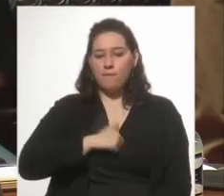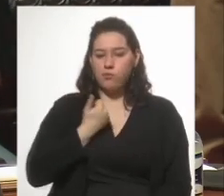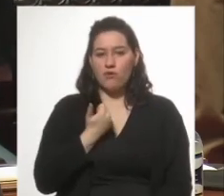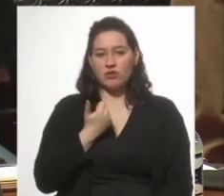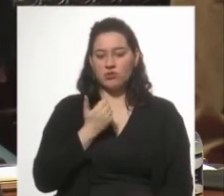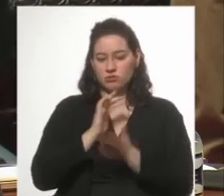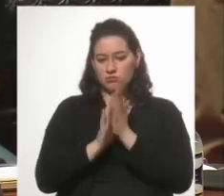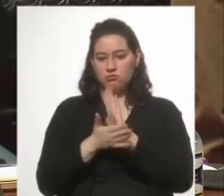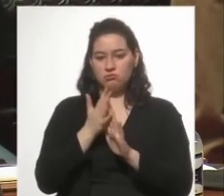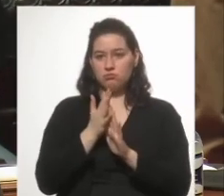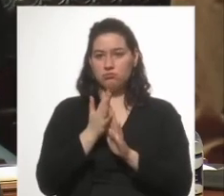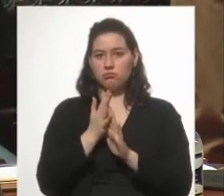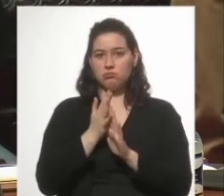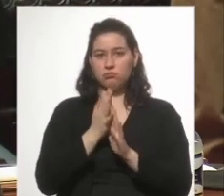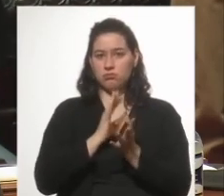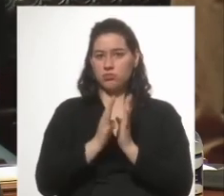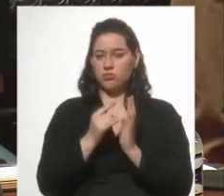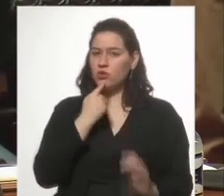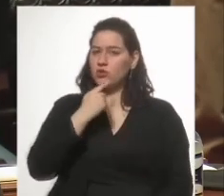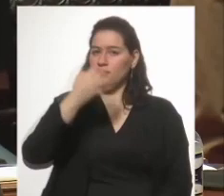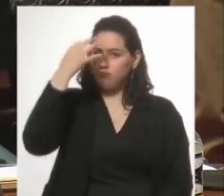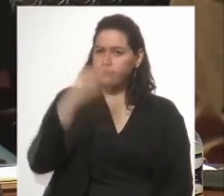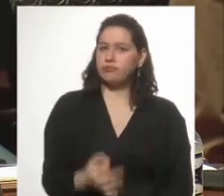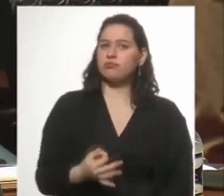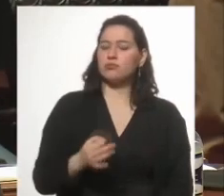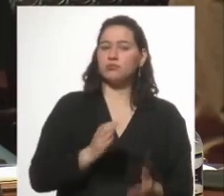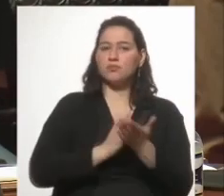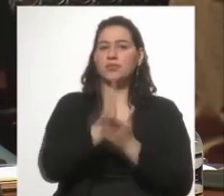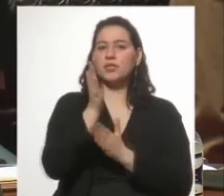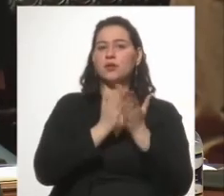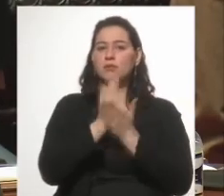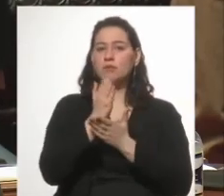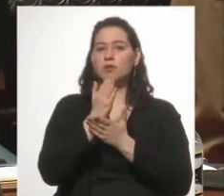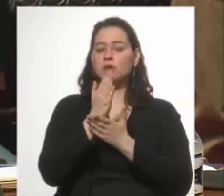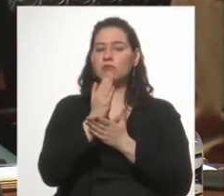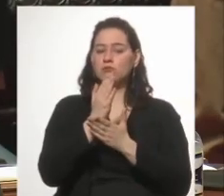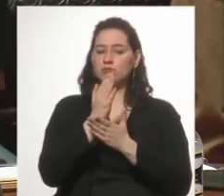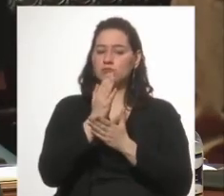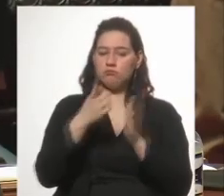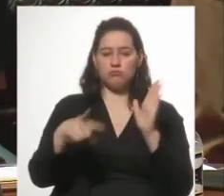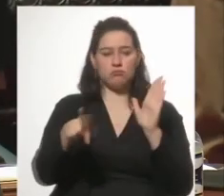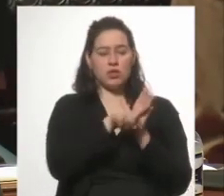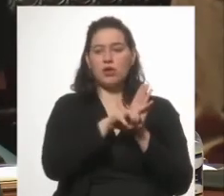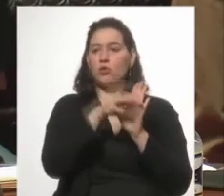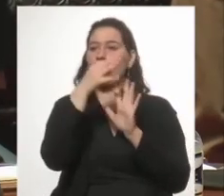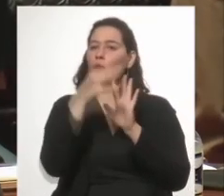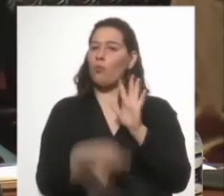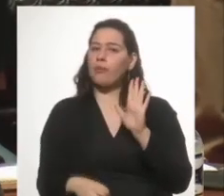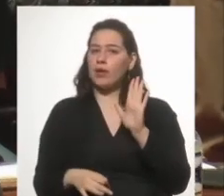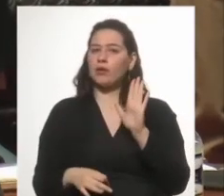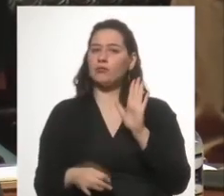parlamentarios. Lo dije con la convicción de que siempre actué de acuerdo a la ley